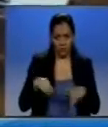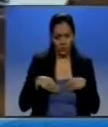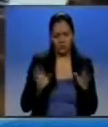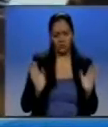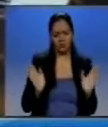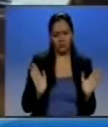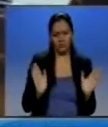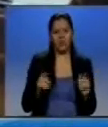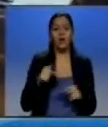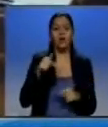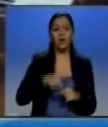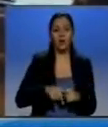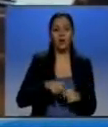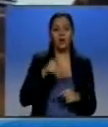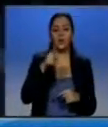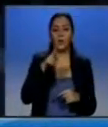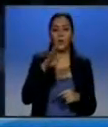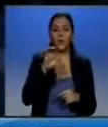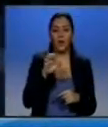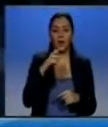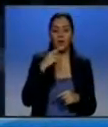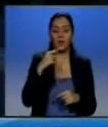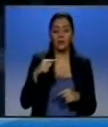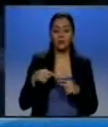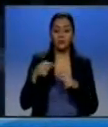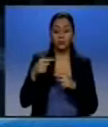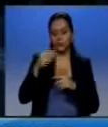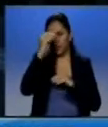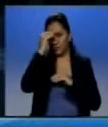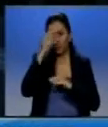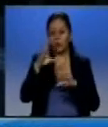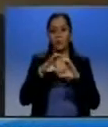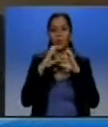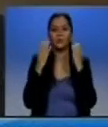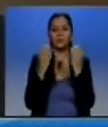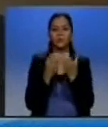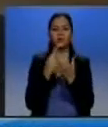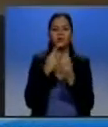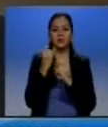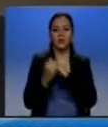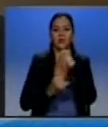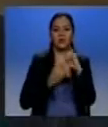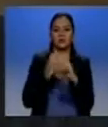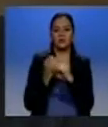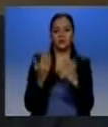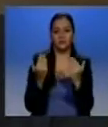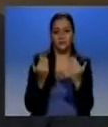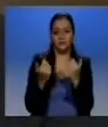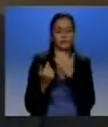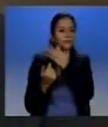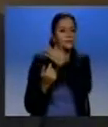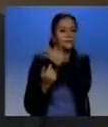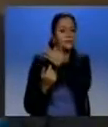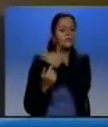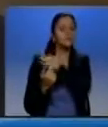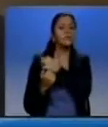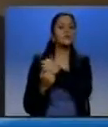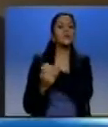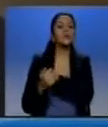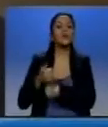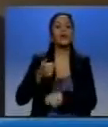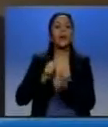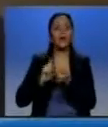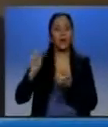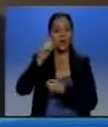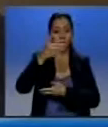del Pleno, restan 11 que ya cuentan con el informe de la Comisión de Asuntos Internacionales. Precisamente porque cada tratado puede